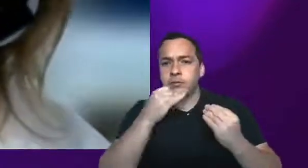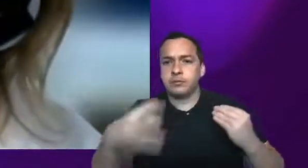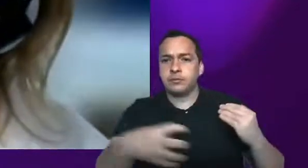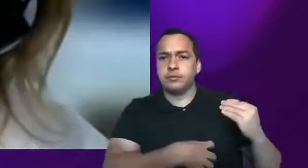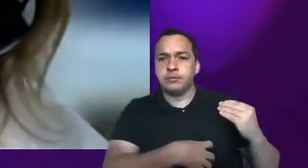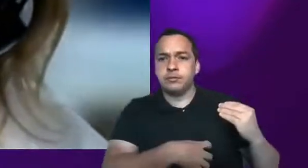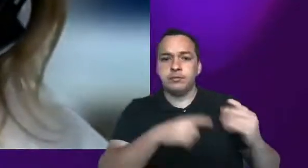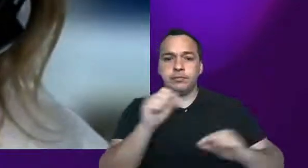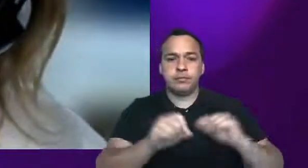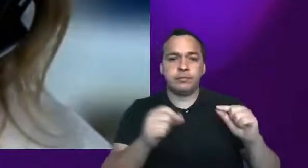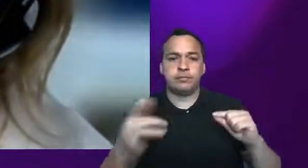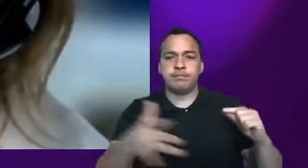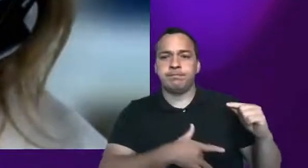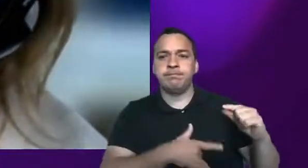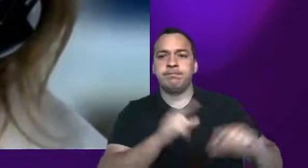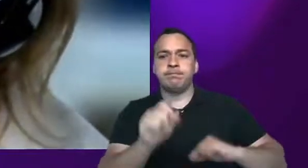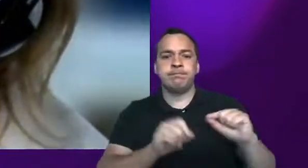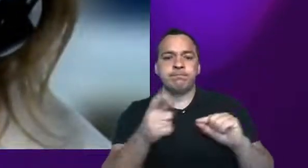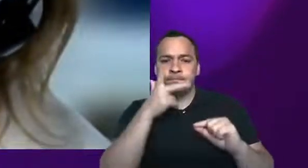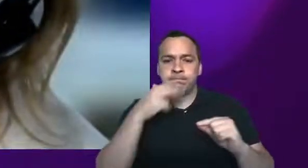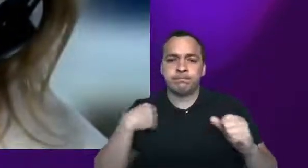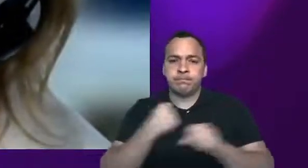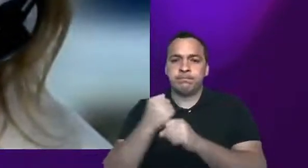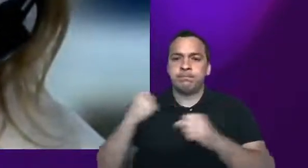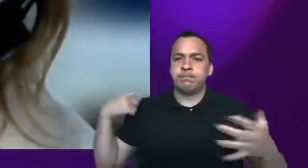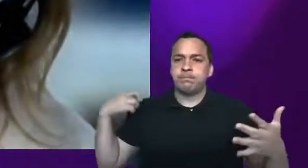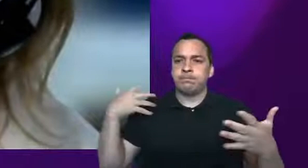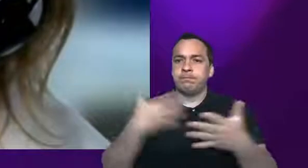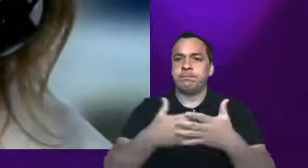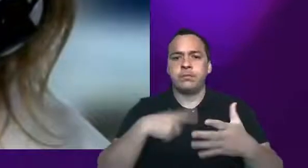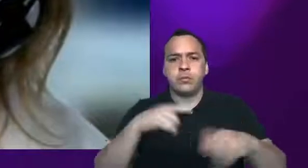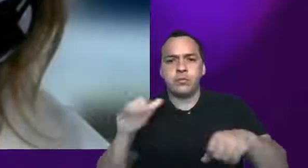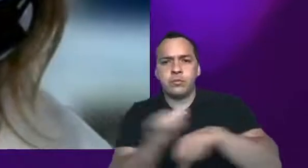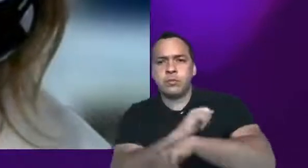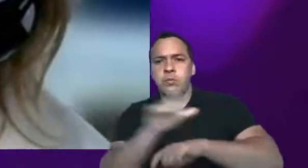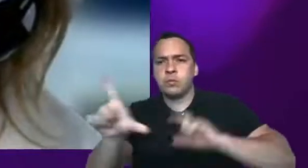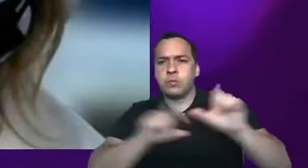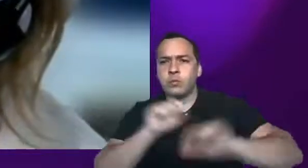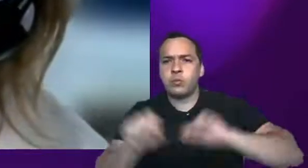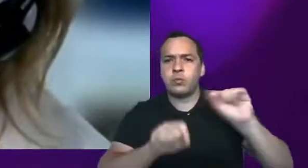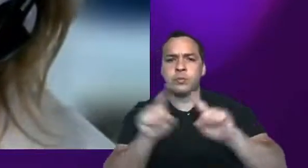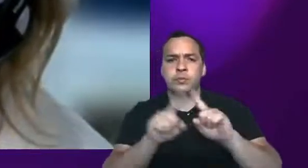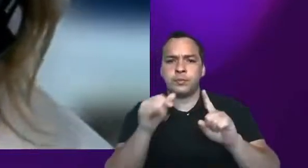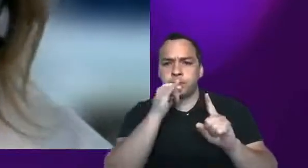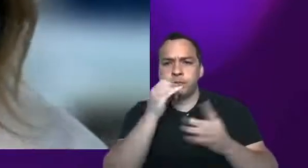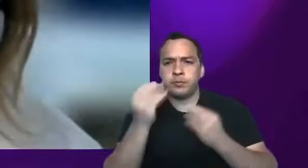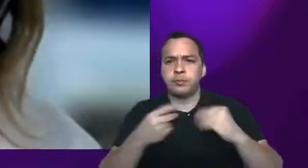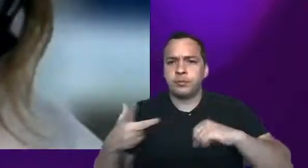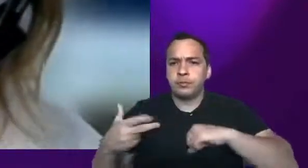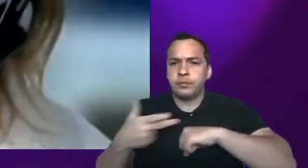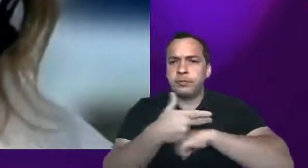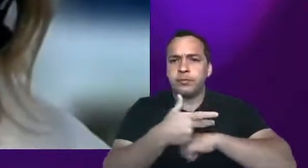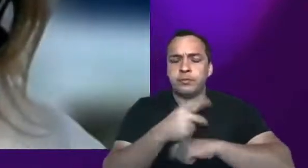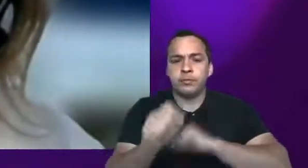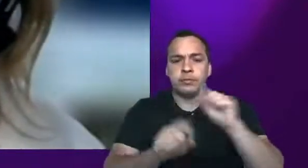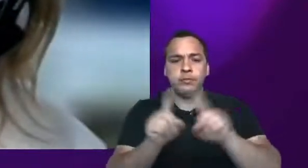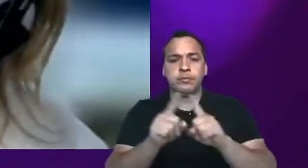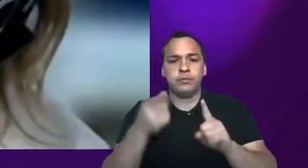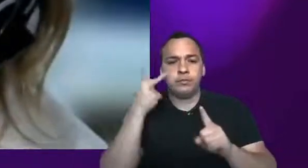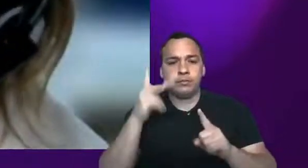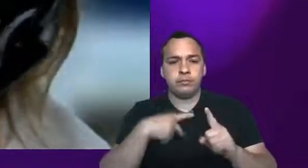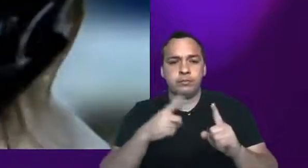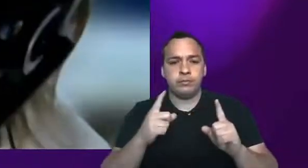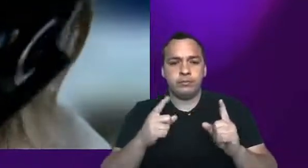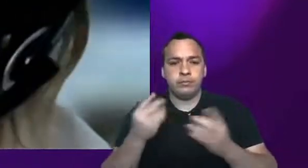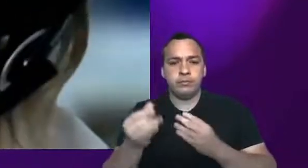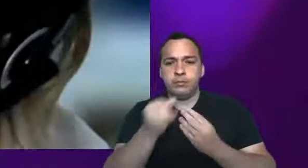años se demostró ser una alternativa de tipo quirúrgica del punto de vista oncológico. Y